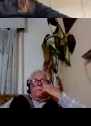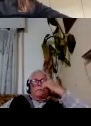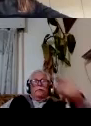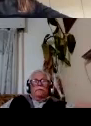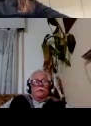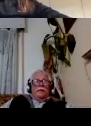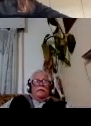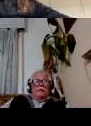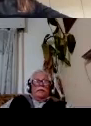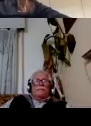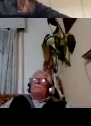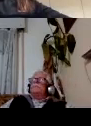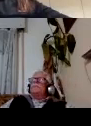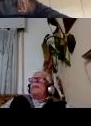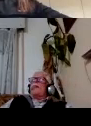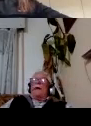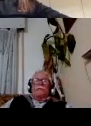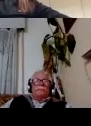nidos todos juntos en un árbol